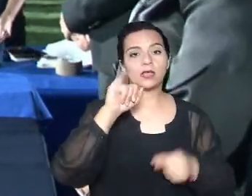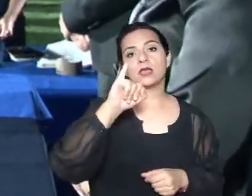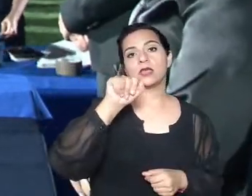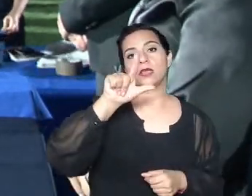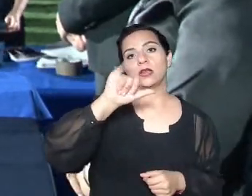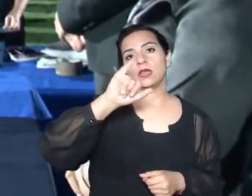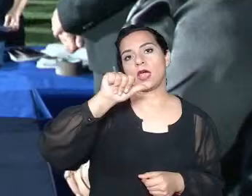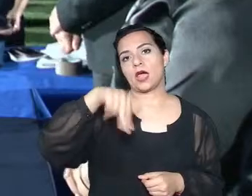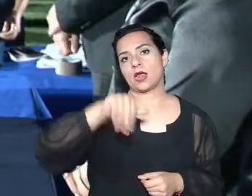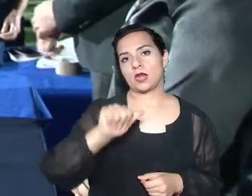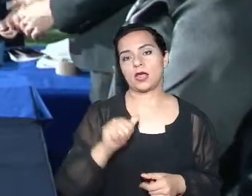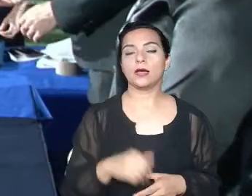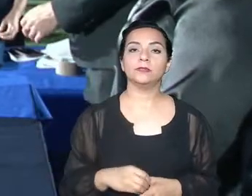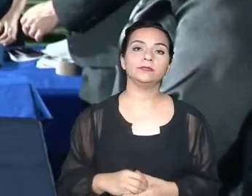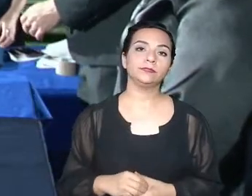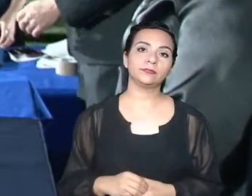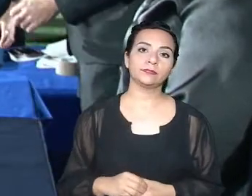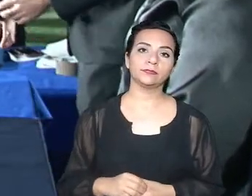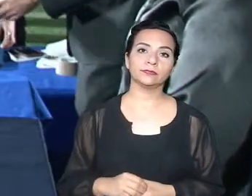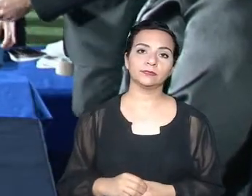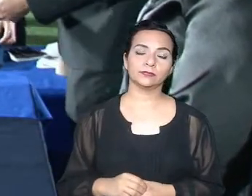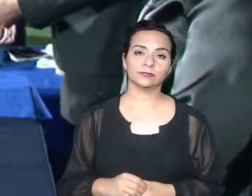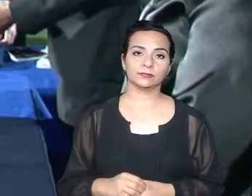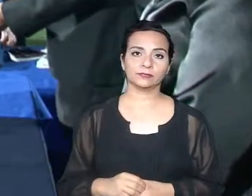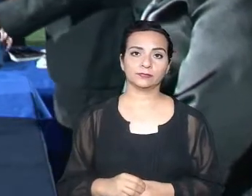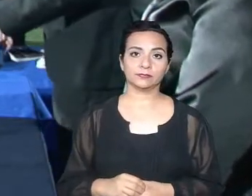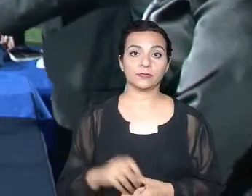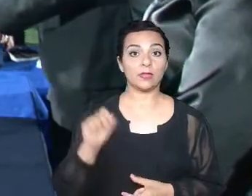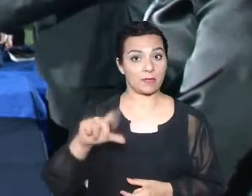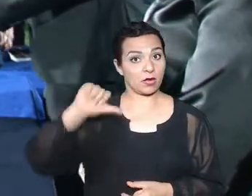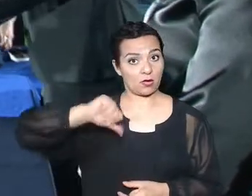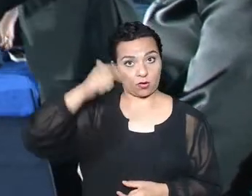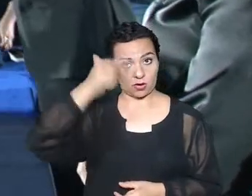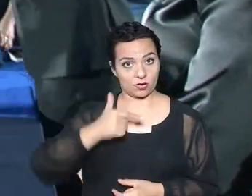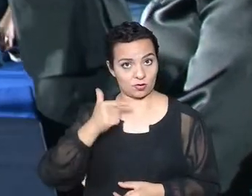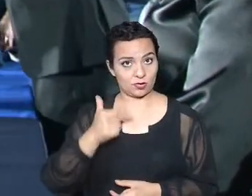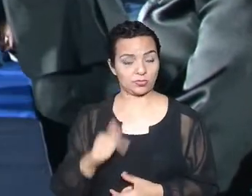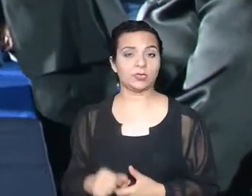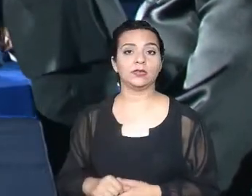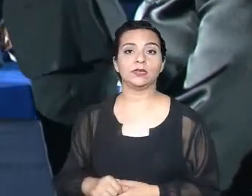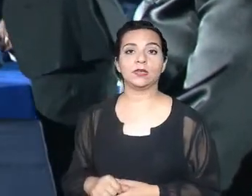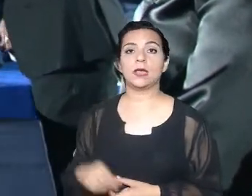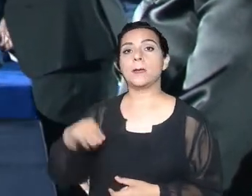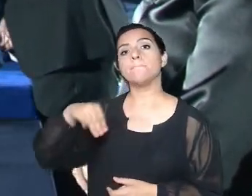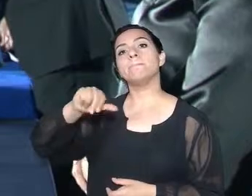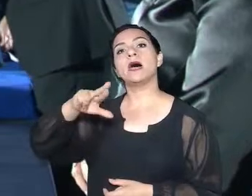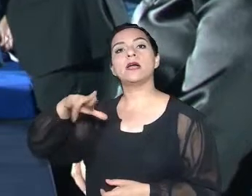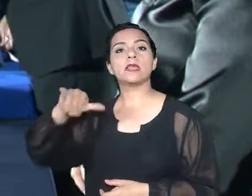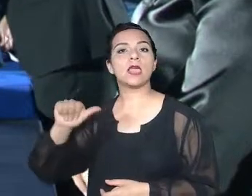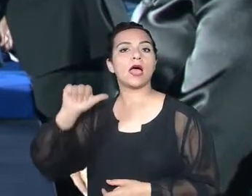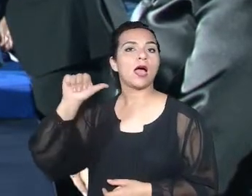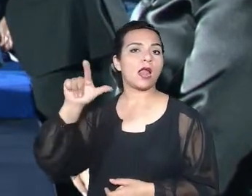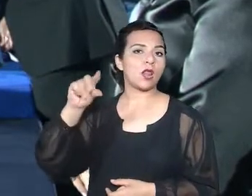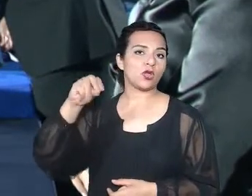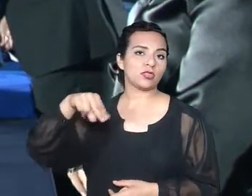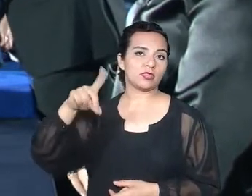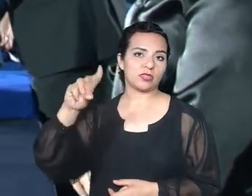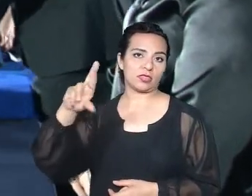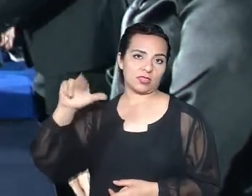Ileana Cecilia Otón Espinosa. Esta noche también recibe su reconocimiento María Alondra Romero Díaz.